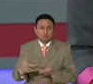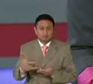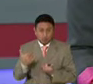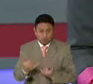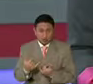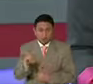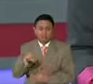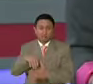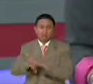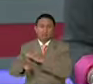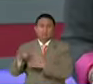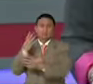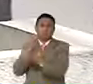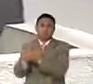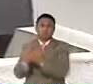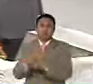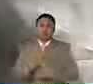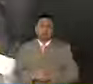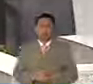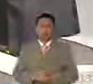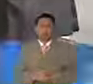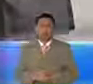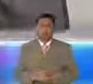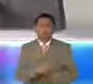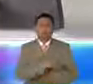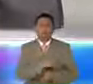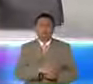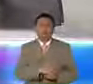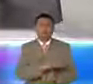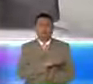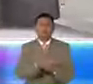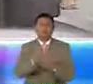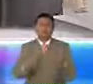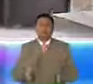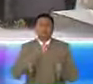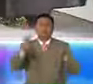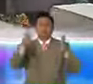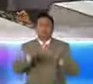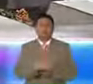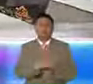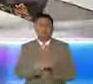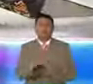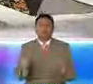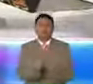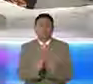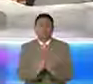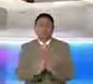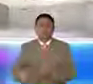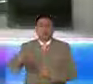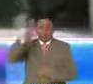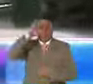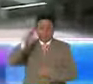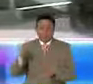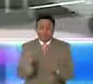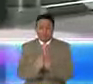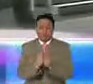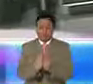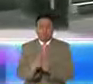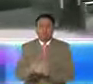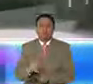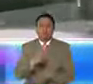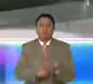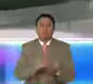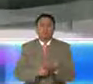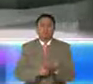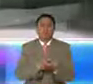detenido. Mosquera llegó hasta el edificio de la Corte Provincial de Pichincha custodiado por guías penitenciarios. La audiencia de apelación a la